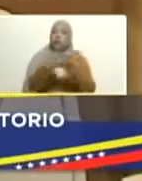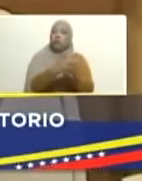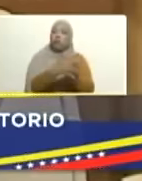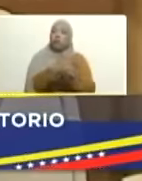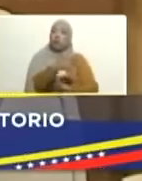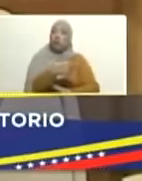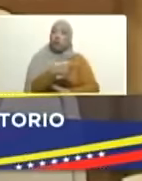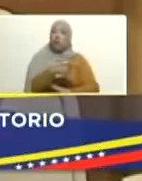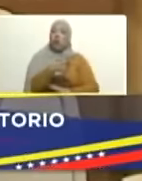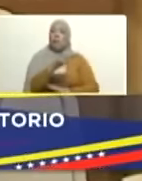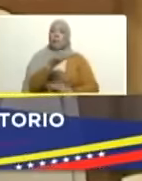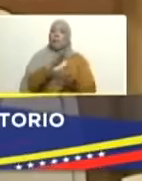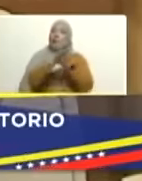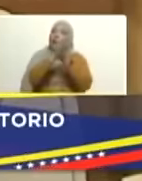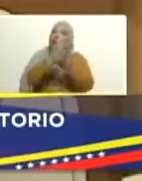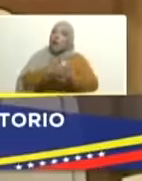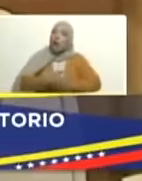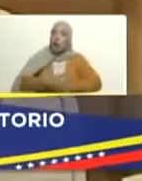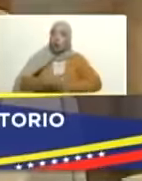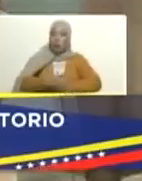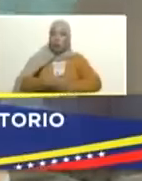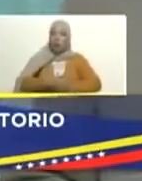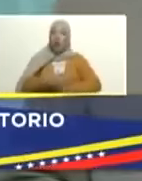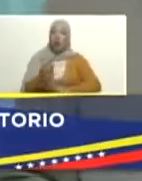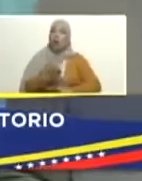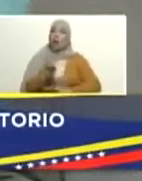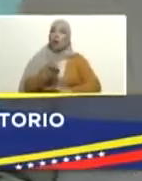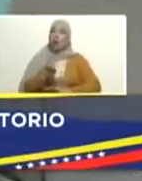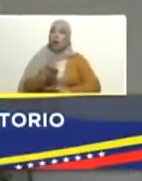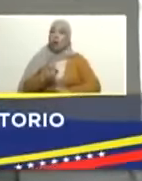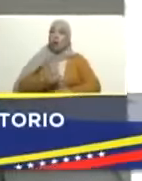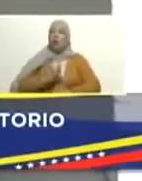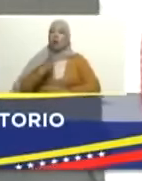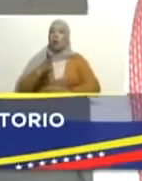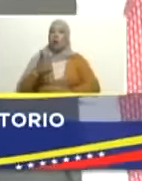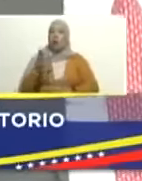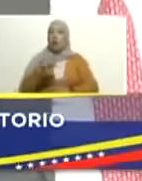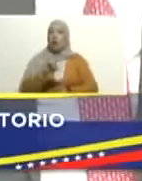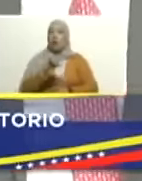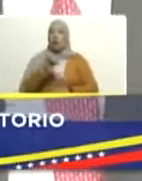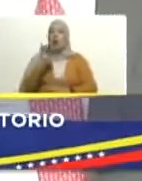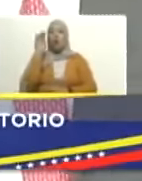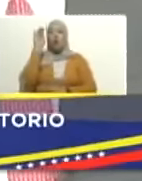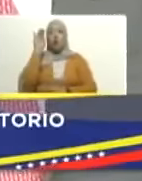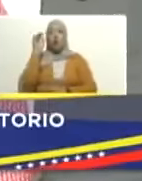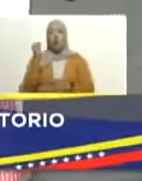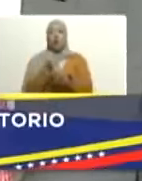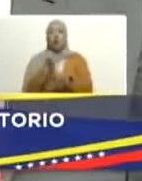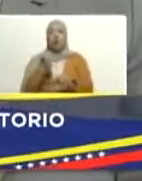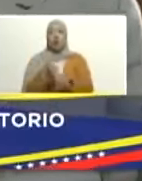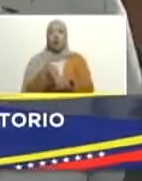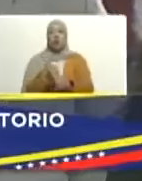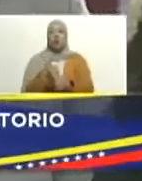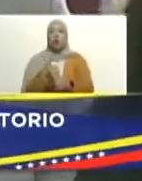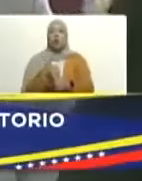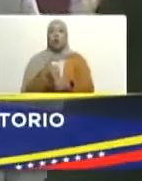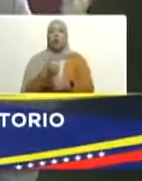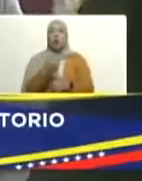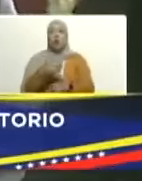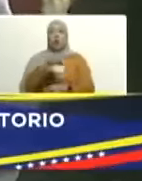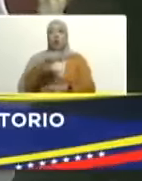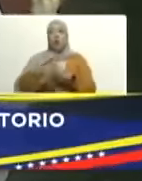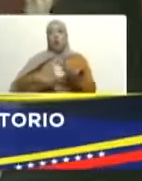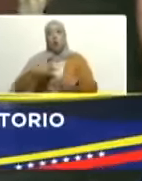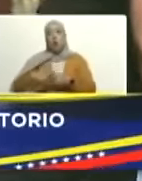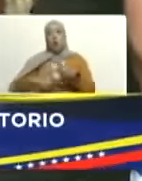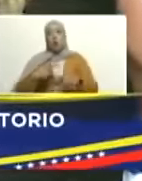unilaterales, que sean levantadas de manera definitiva para que Venezuela pueda conseguir el camino de la construcción de